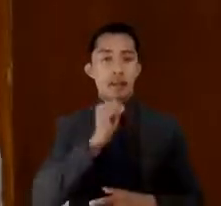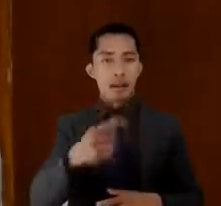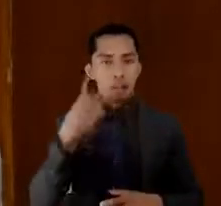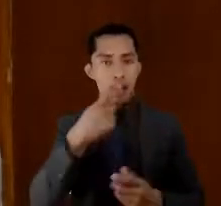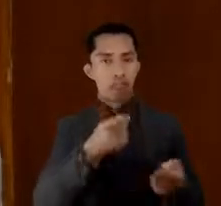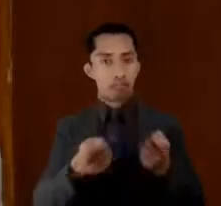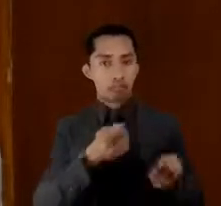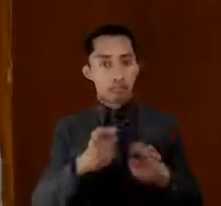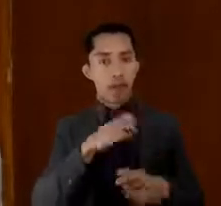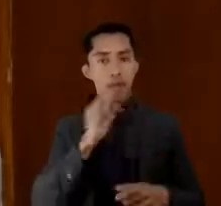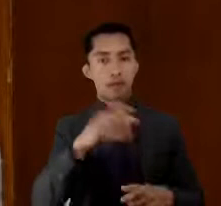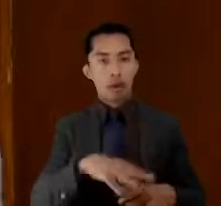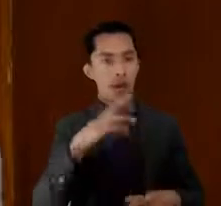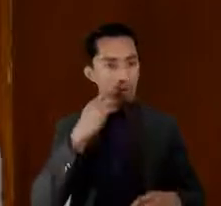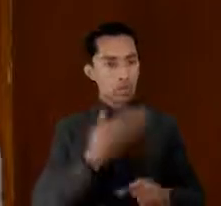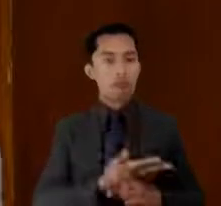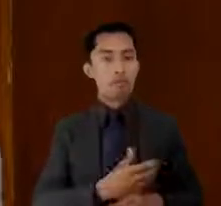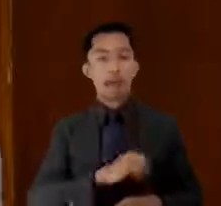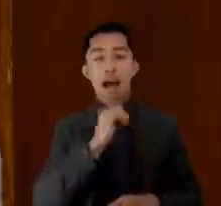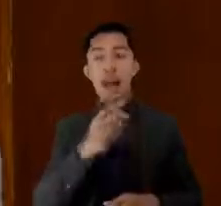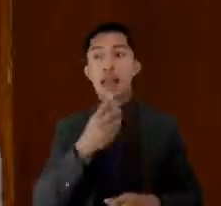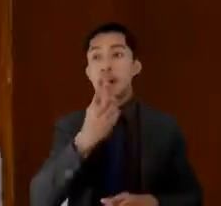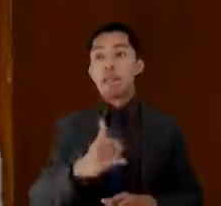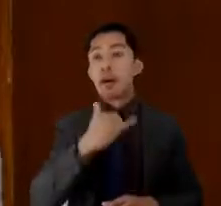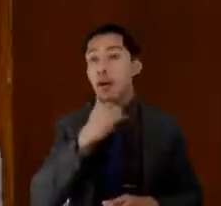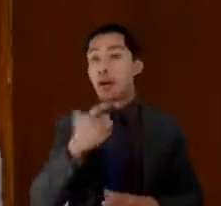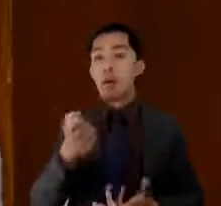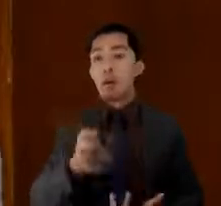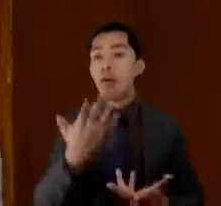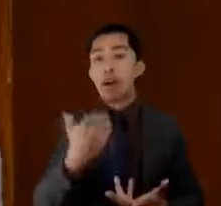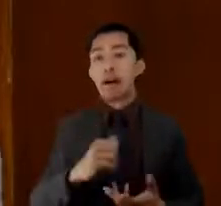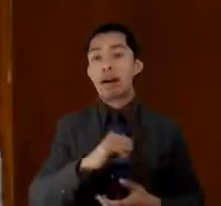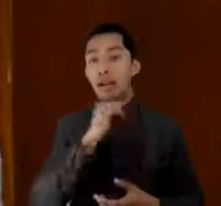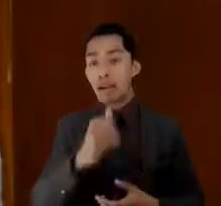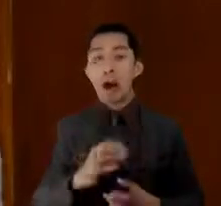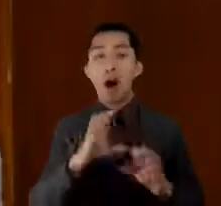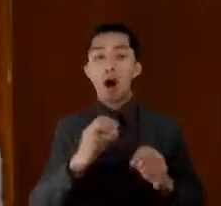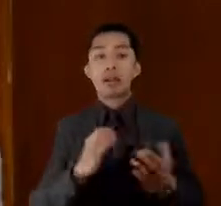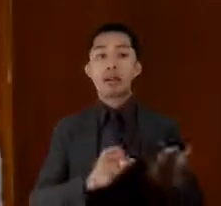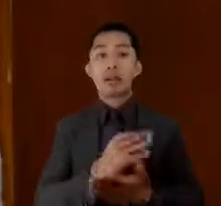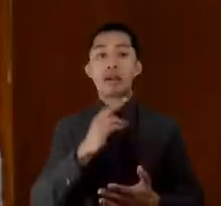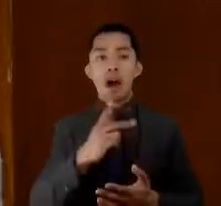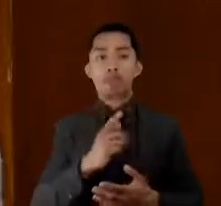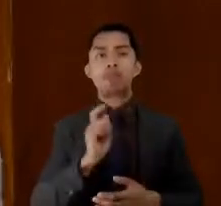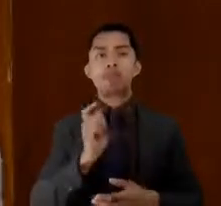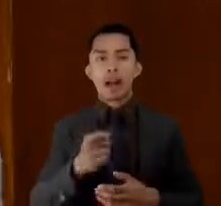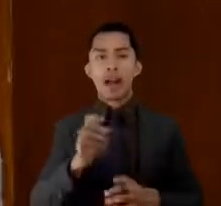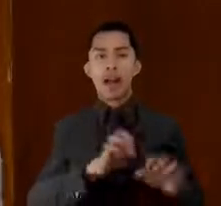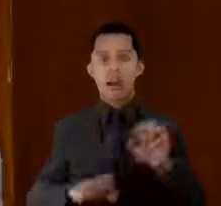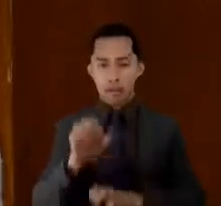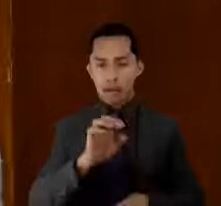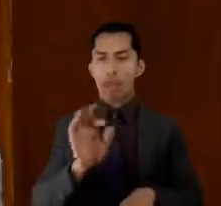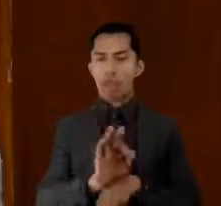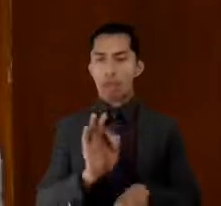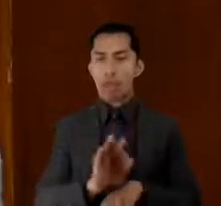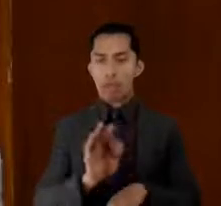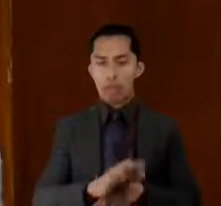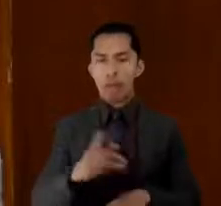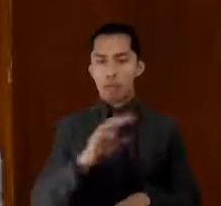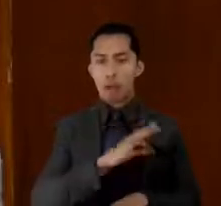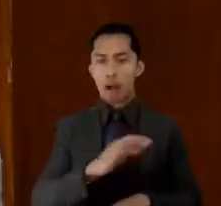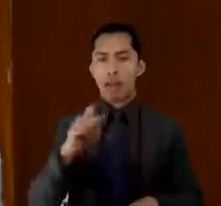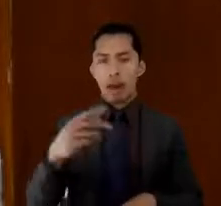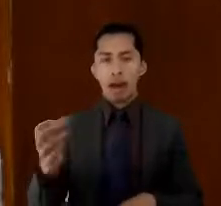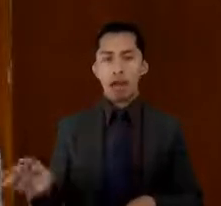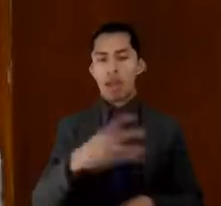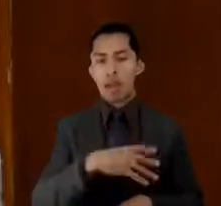los basureros a su cargo, argumentando falta de recursos o incluso han optado por beneficiar a empresas concesionarias de sitios de disposición final